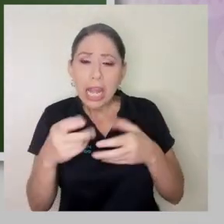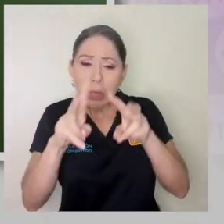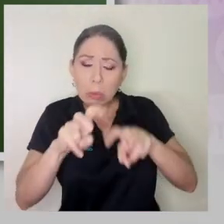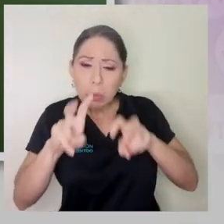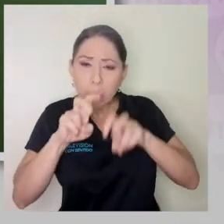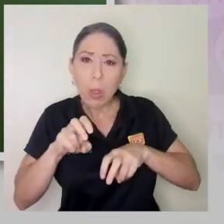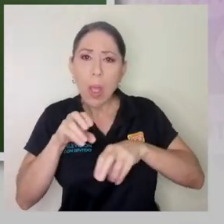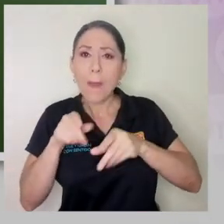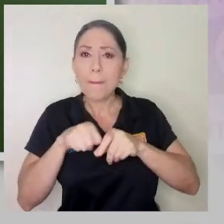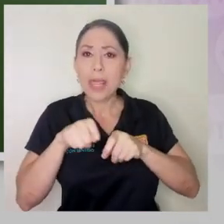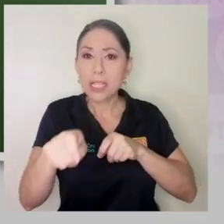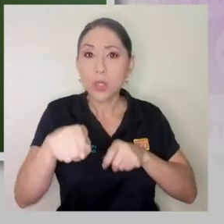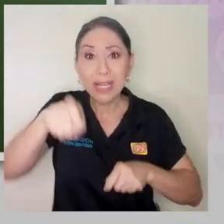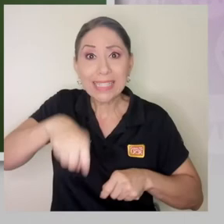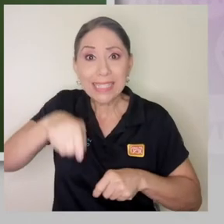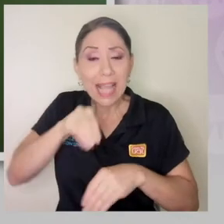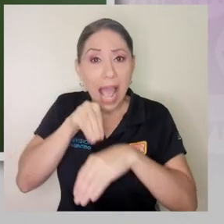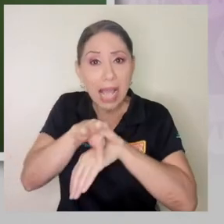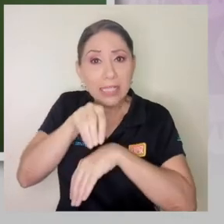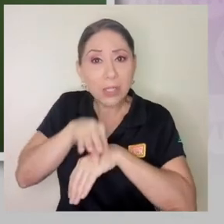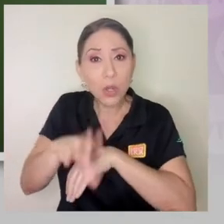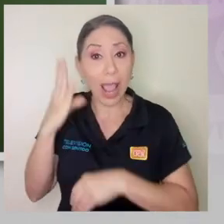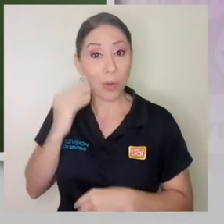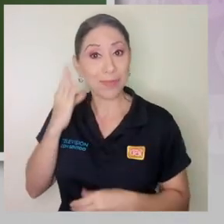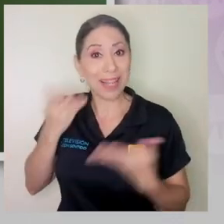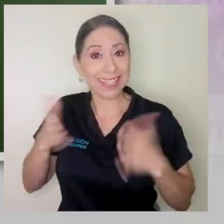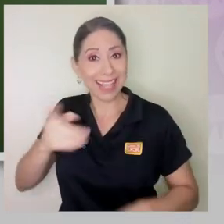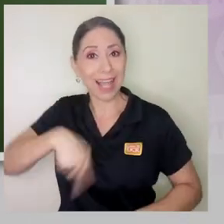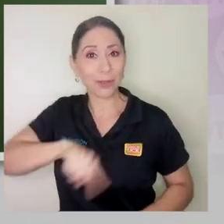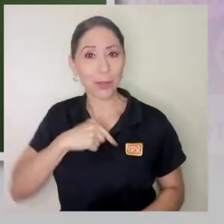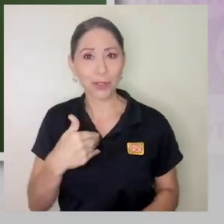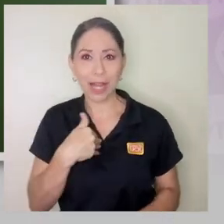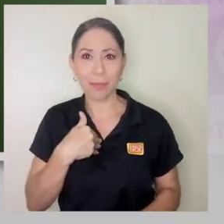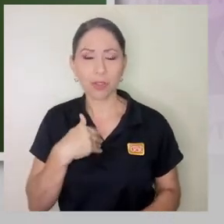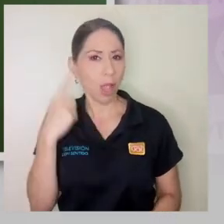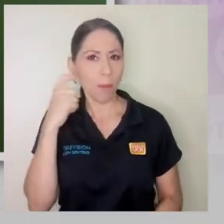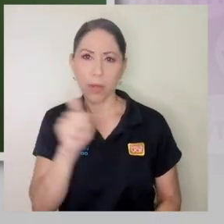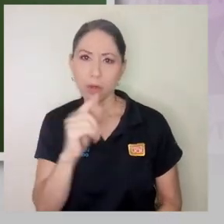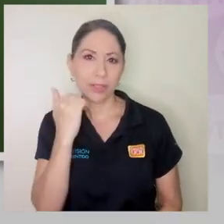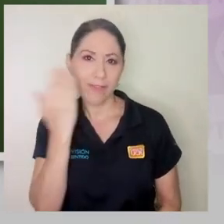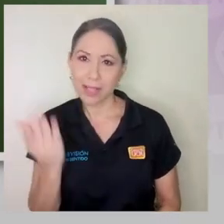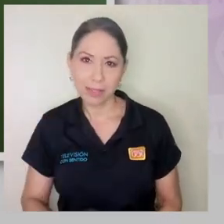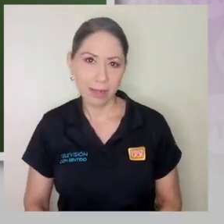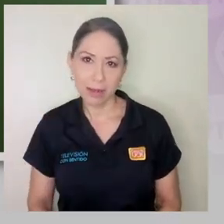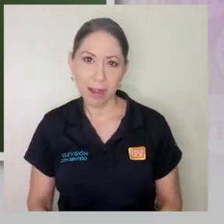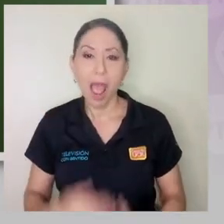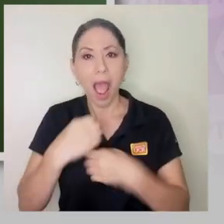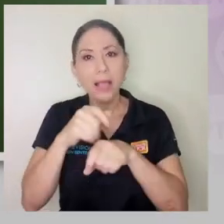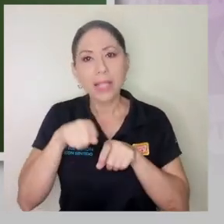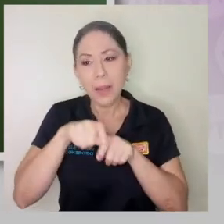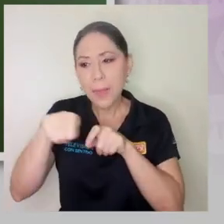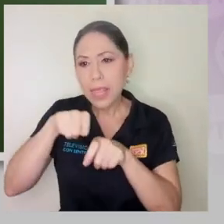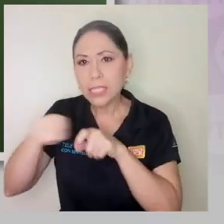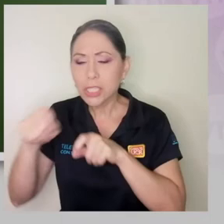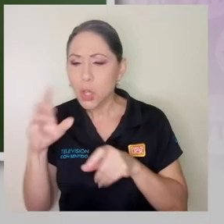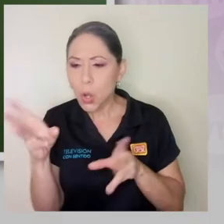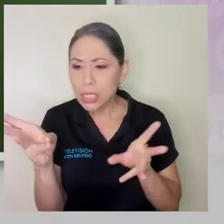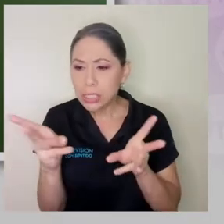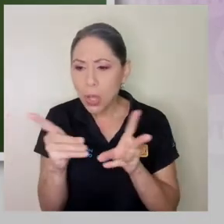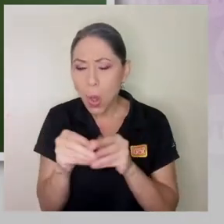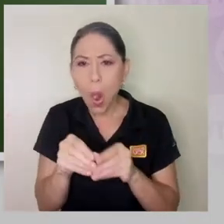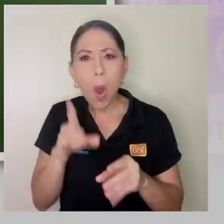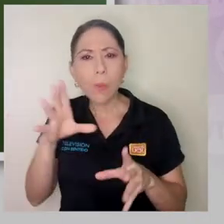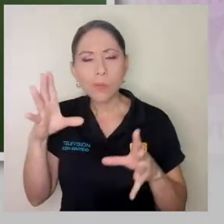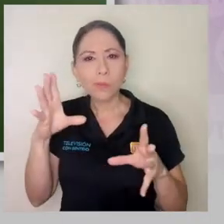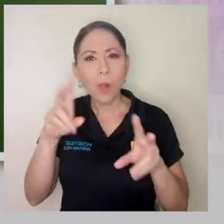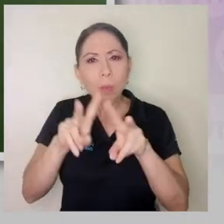la asesoría y la experiencia que ya nosotros tenemos, porque no ha sido fácil, ¿verdad? Y las mediciones no son sencillas.